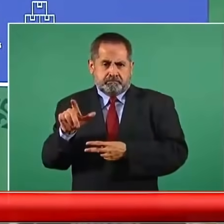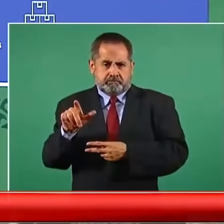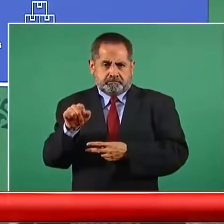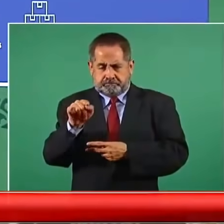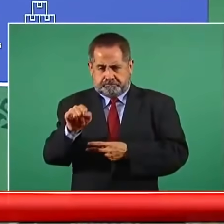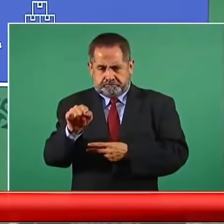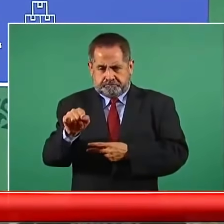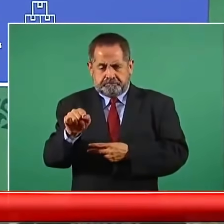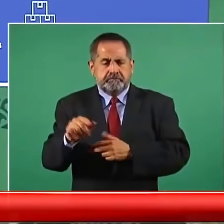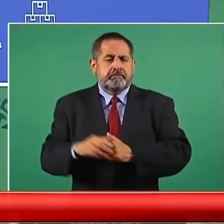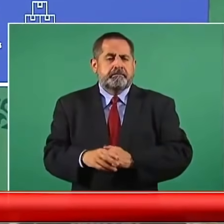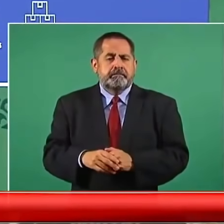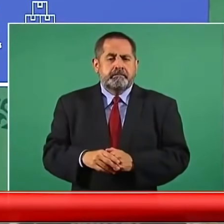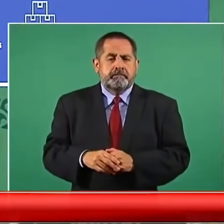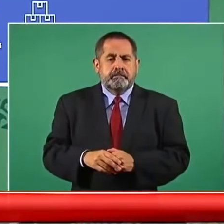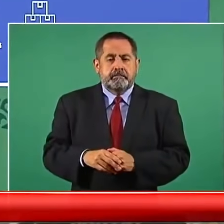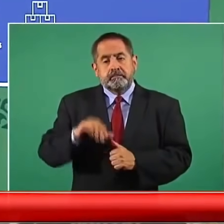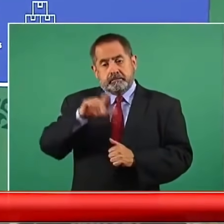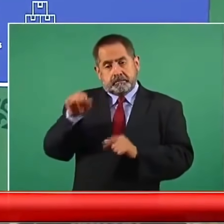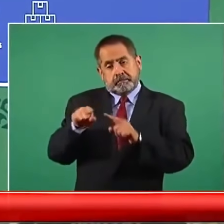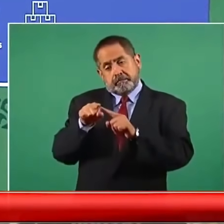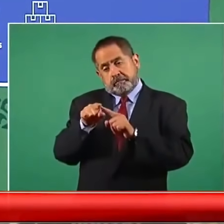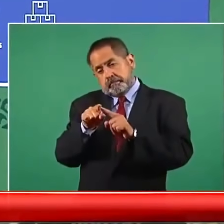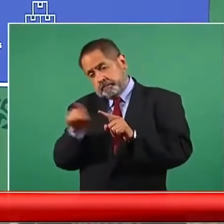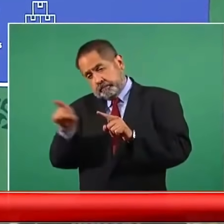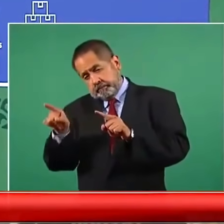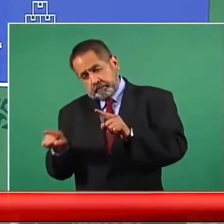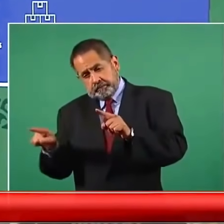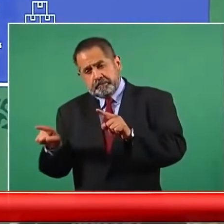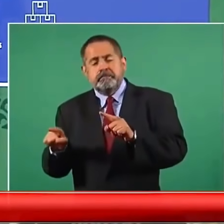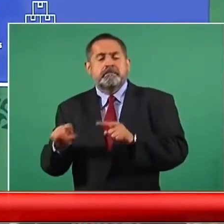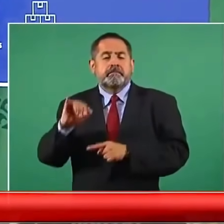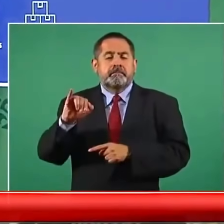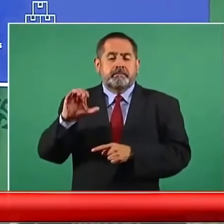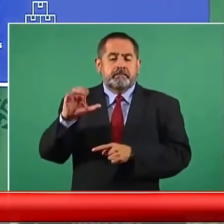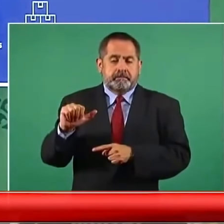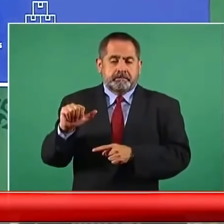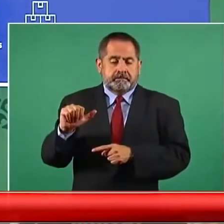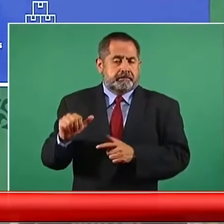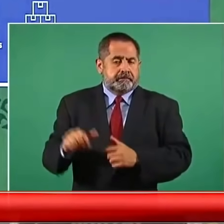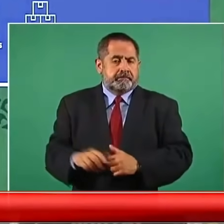Izamal. Y todo esto está a cargo de ICA.